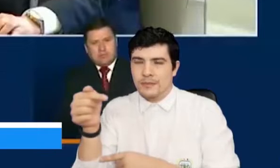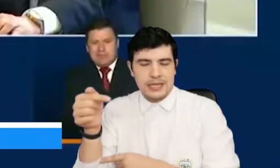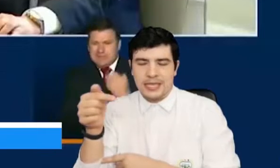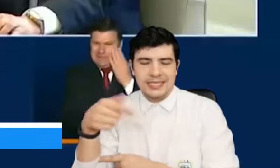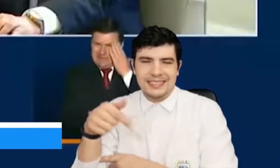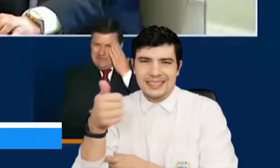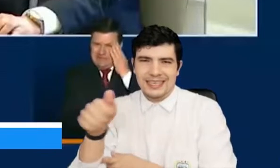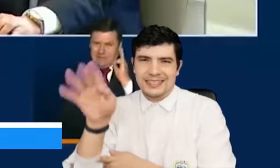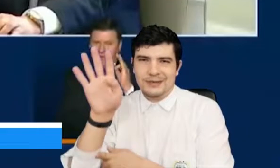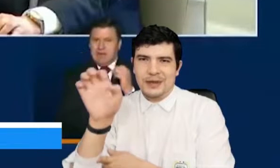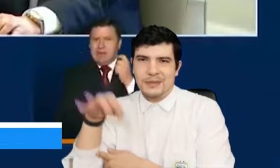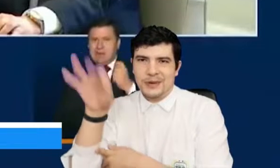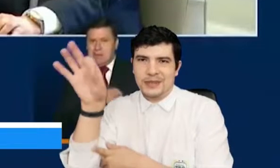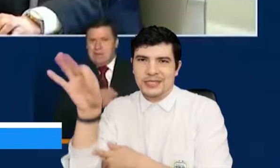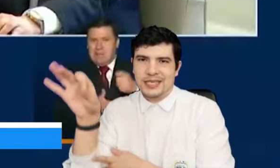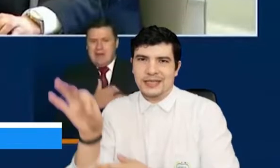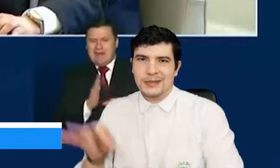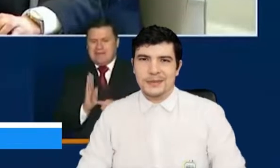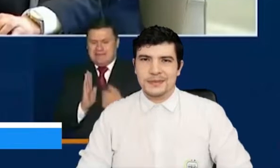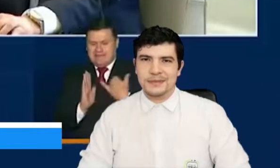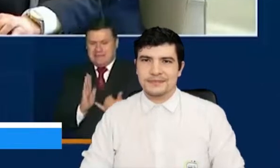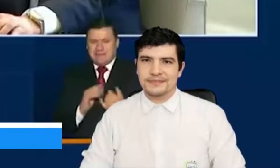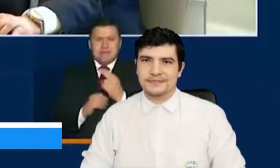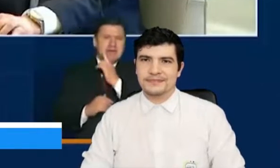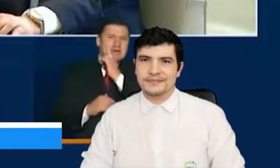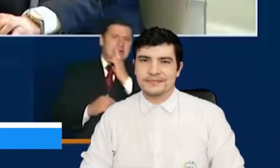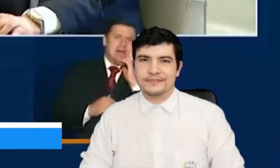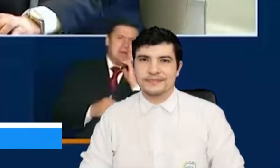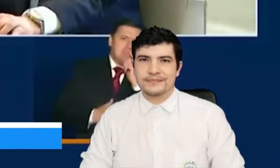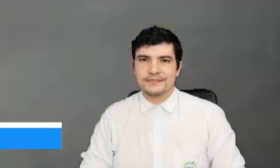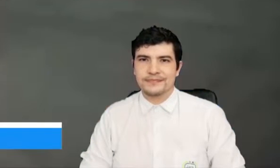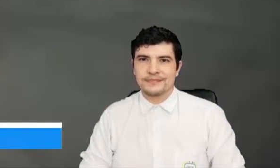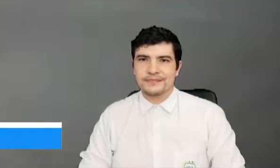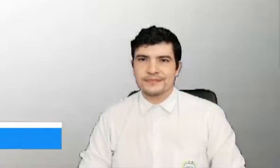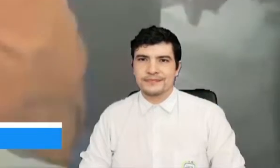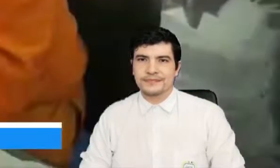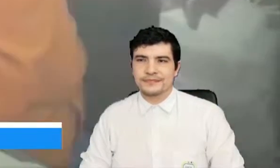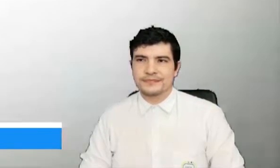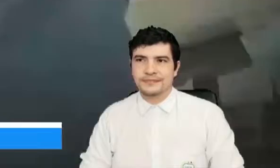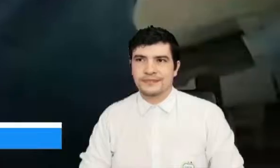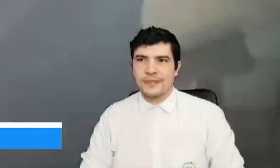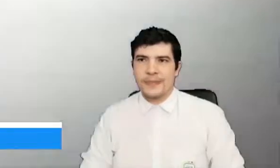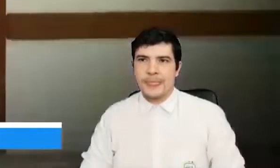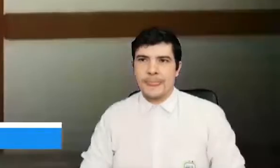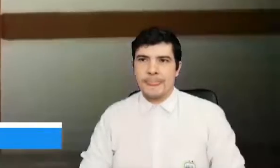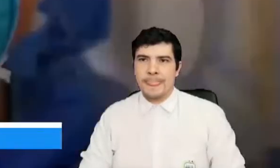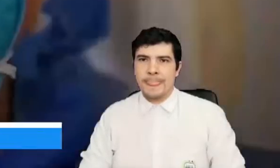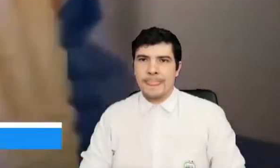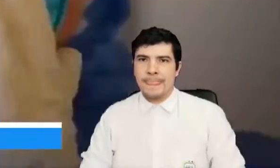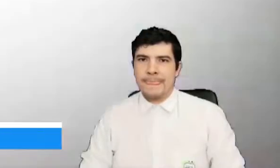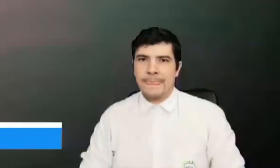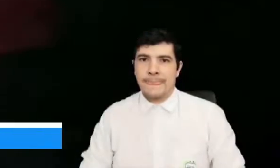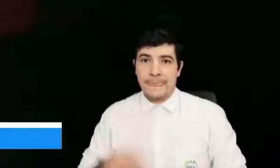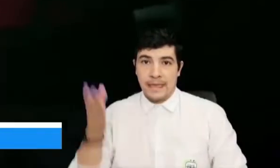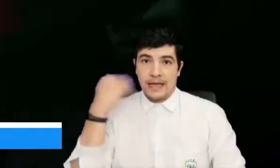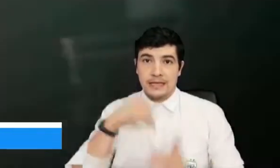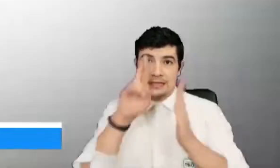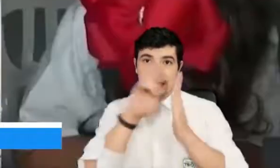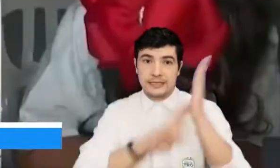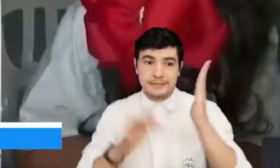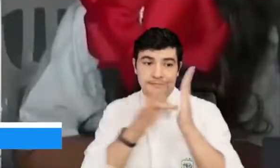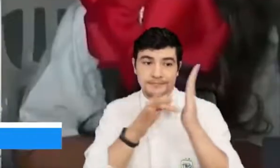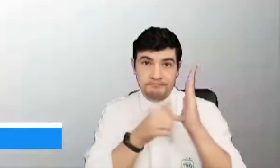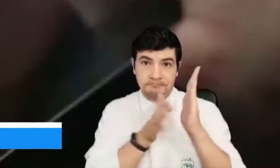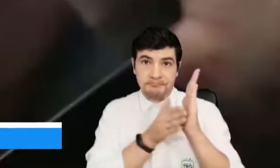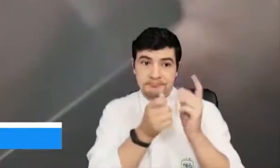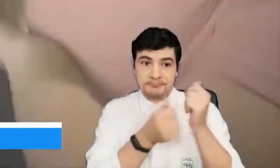Esta medida, que fue bandera del gobierno durante la reciente reforma tributaria, inicialmente cobijaba a los sectores de vestuario,